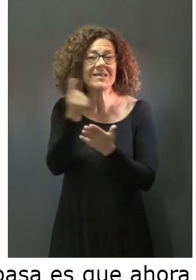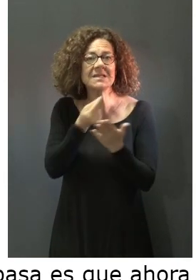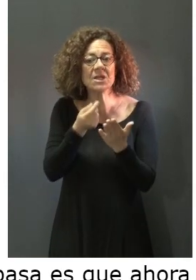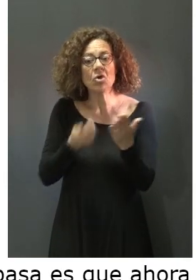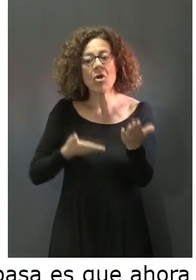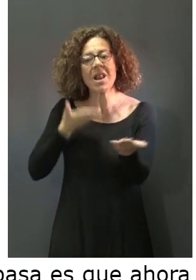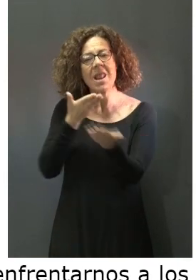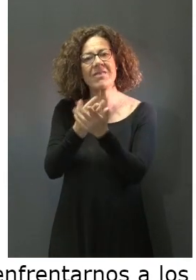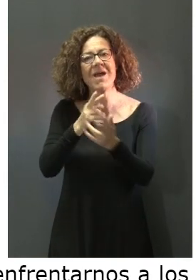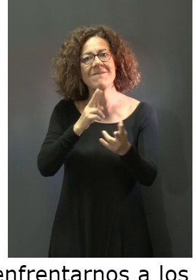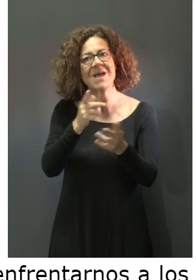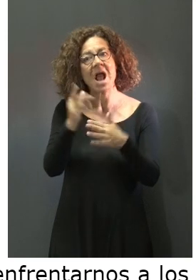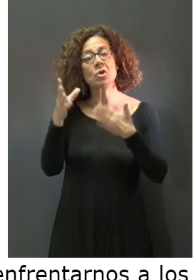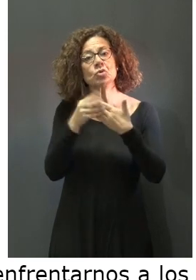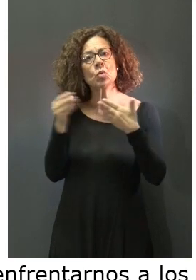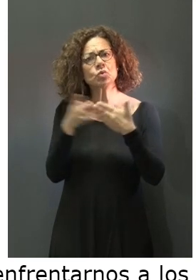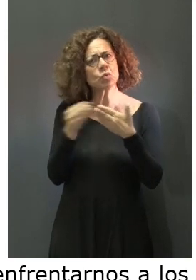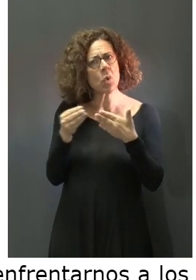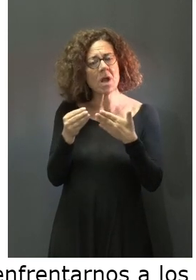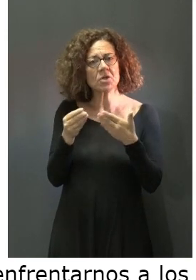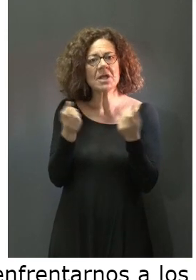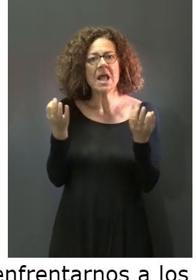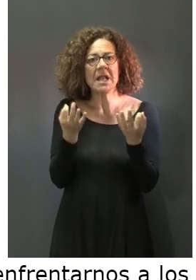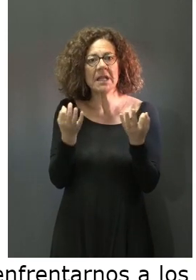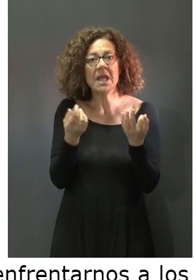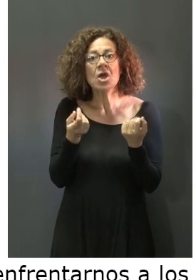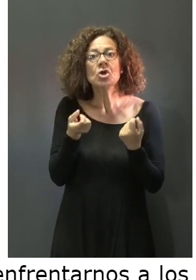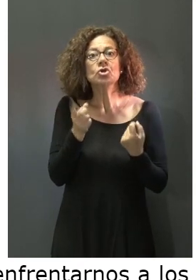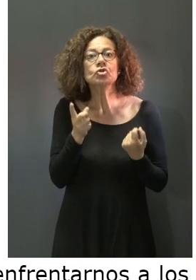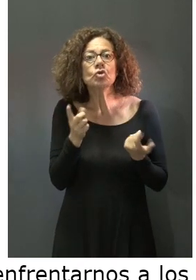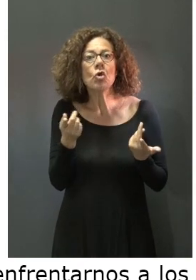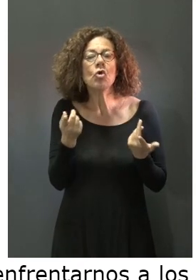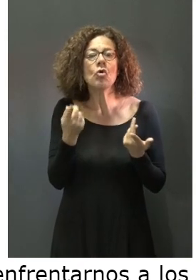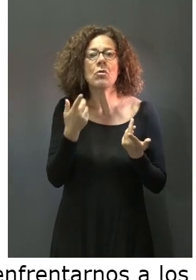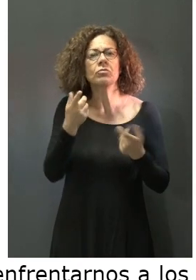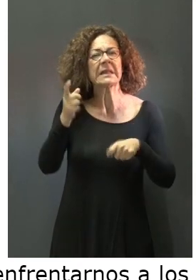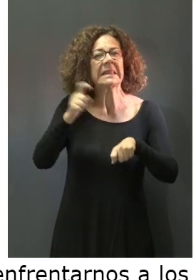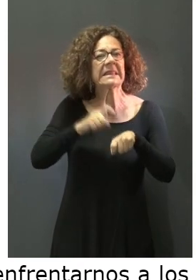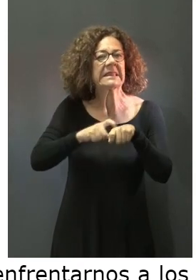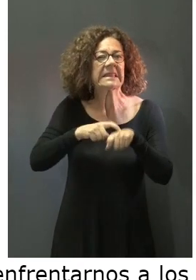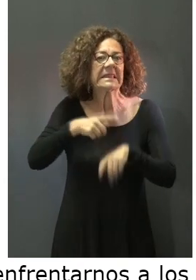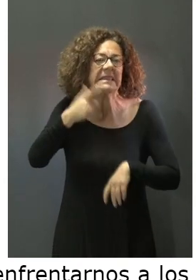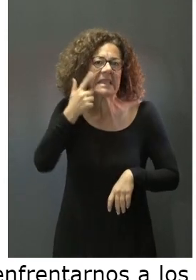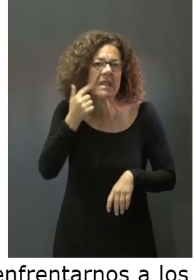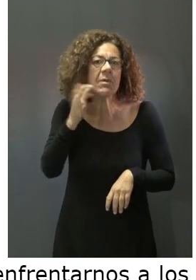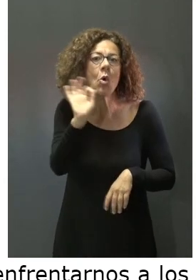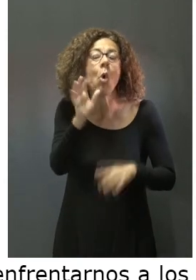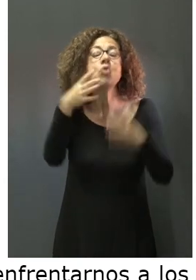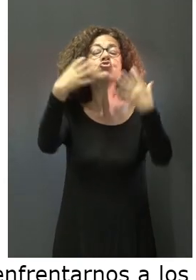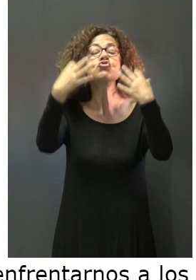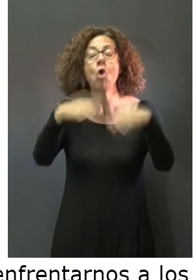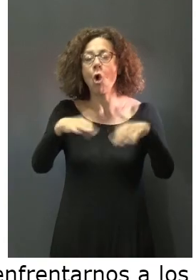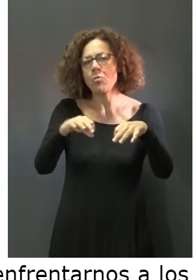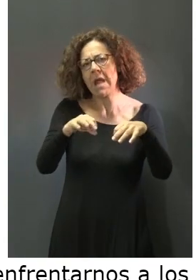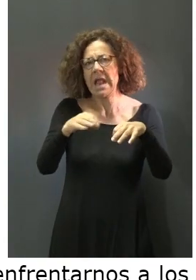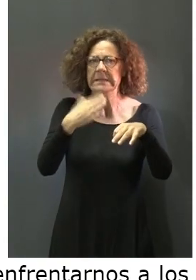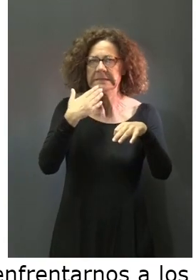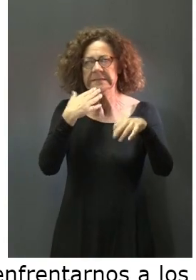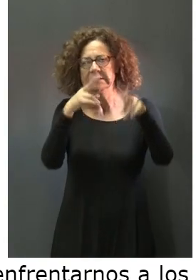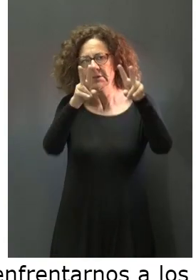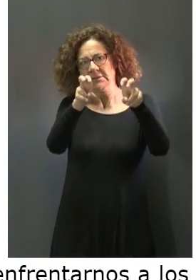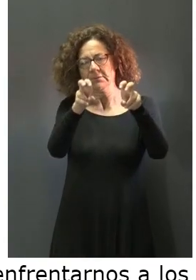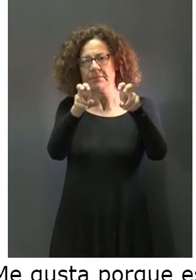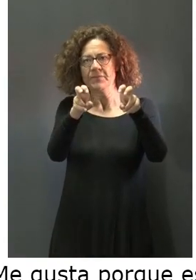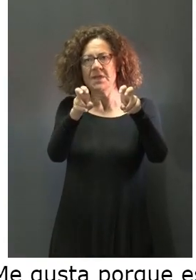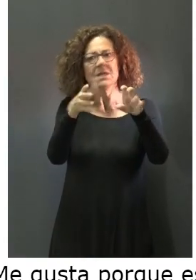los usuarios más allá de lo que se considera pues, típico o normal, ¿no? Así entre comillas, ¿no? Es decir,